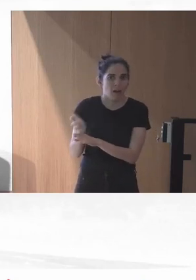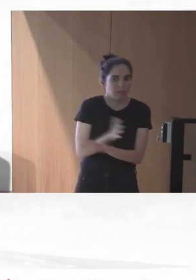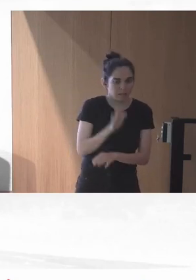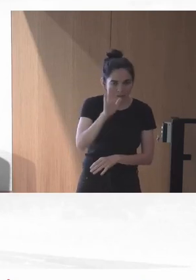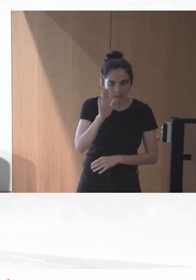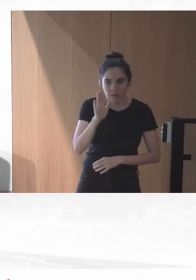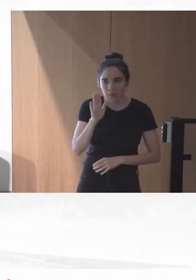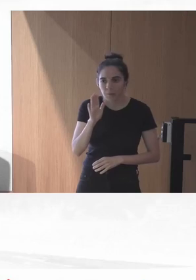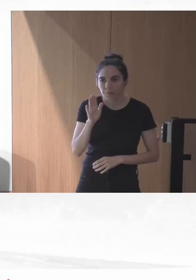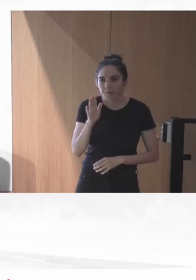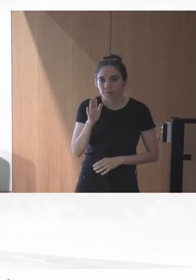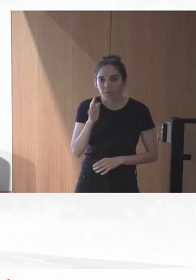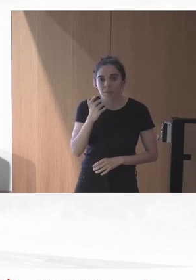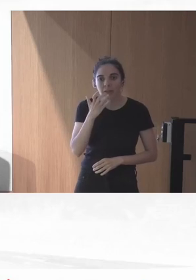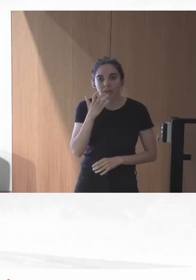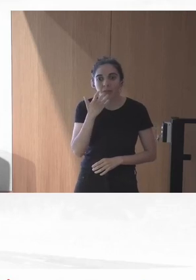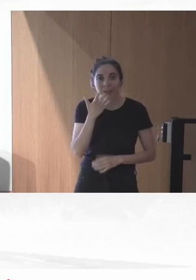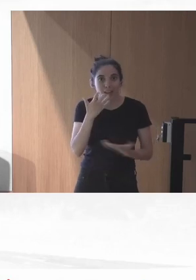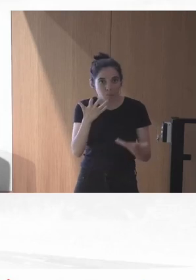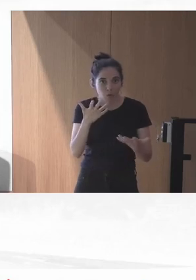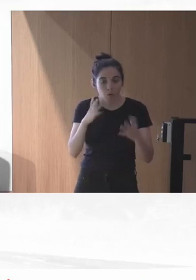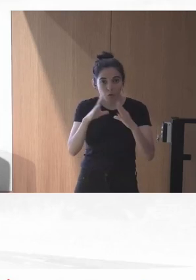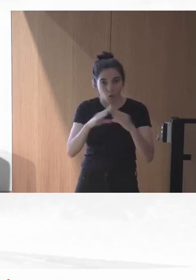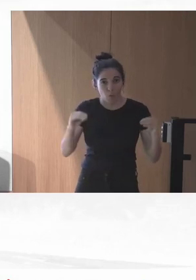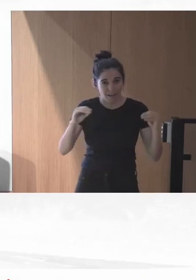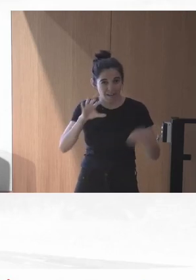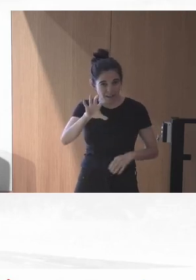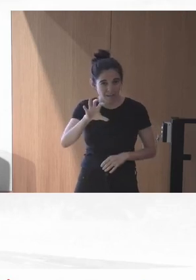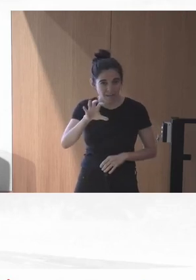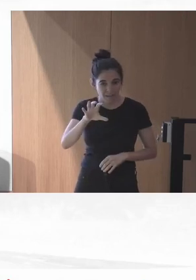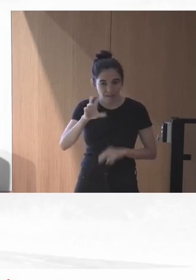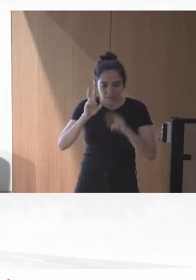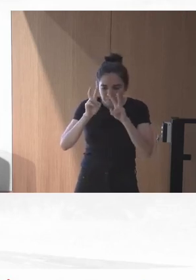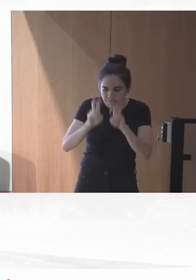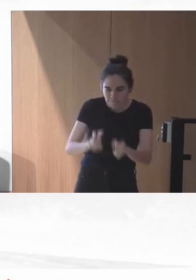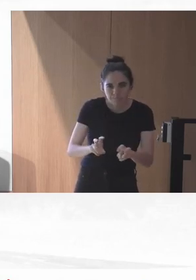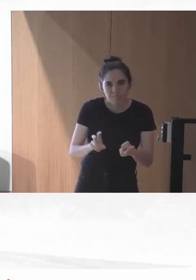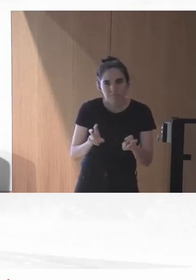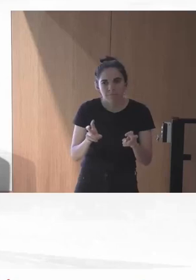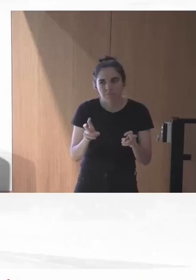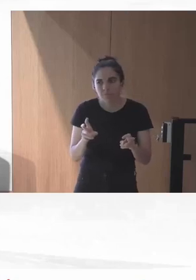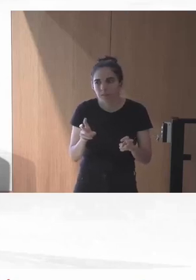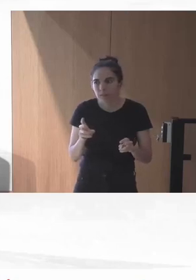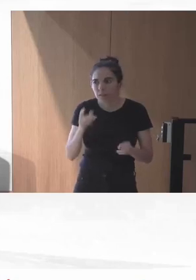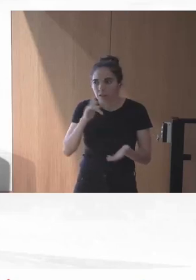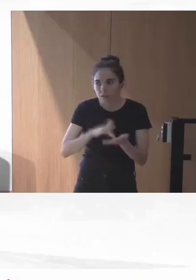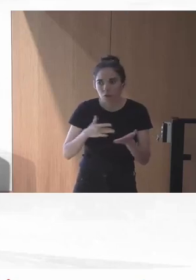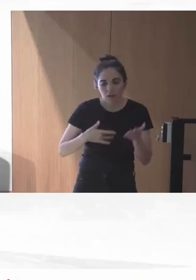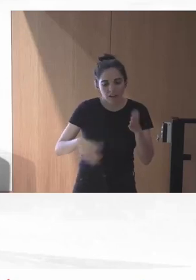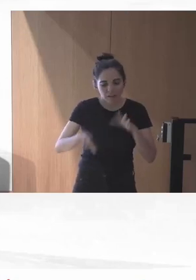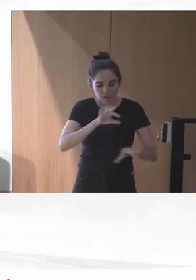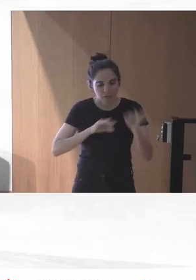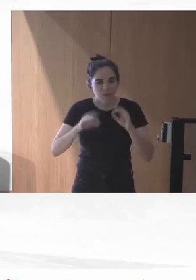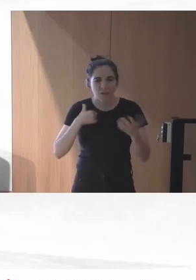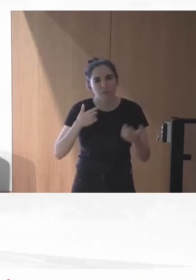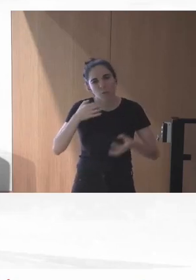a nuestro primer ponente, si estamos analizando el caso, por ejemplo, de Rumanía con la ejecución de las decisiones del Tribunal Europeo de Derechos Humanos en